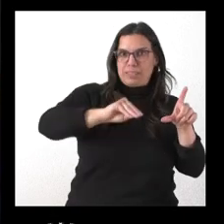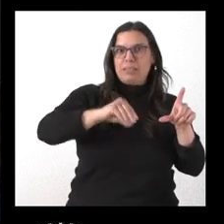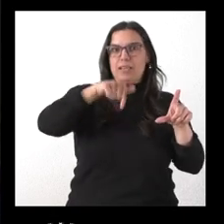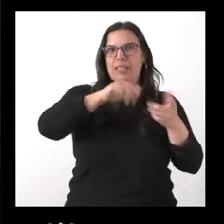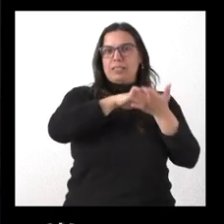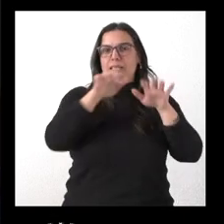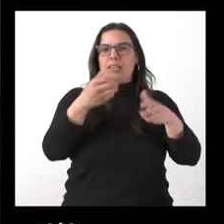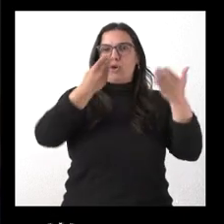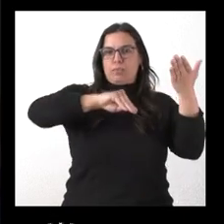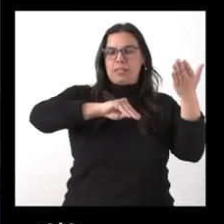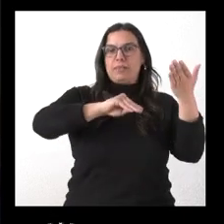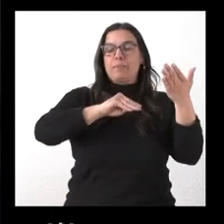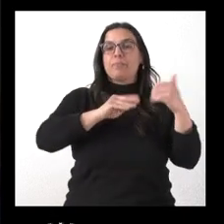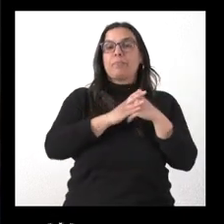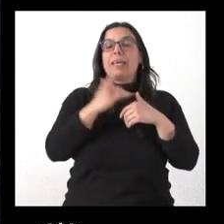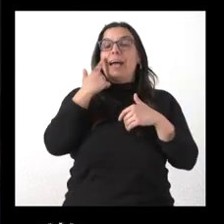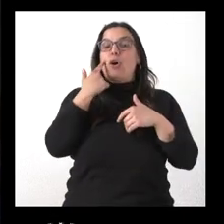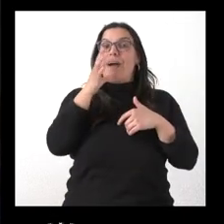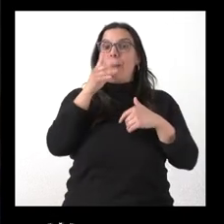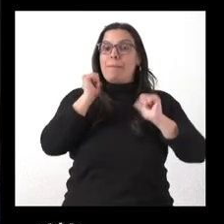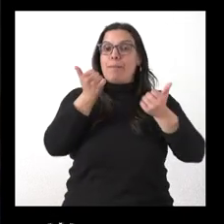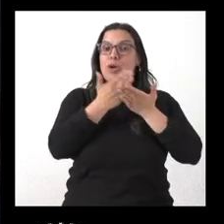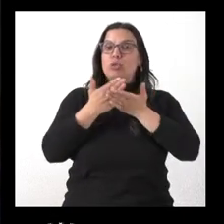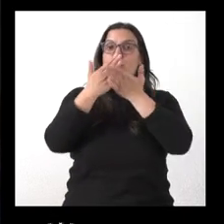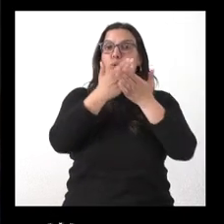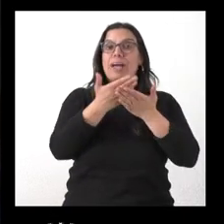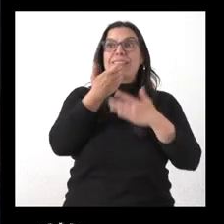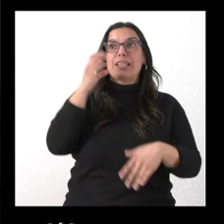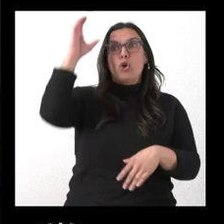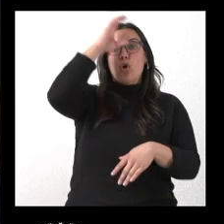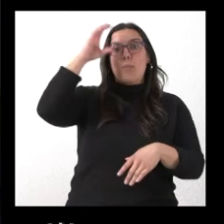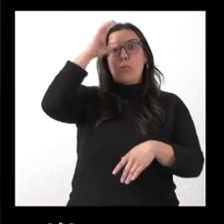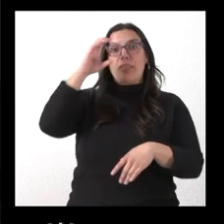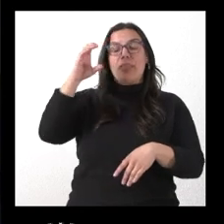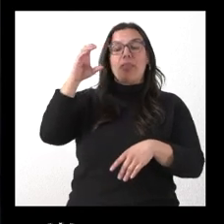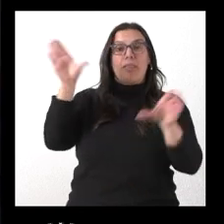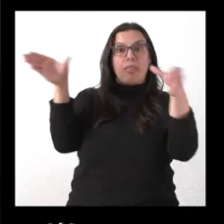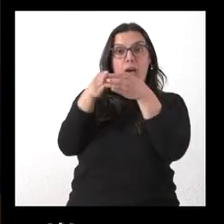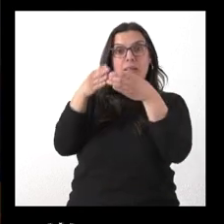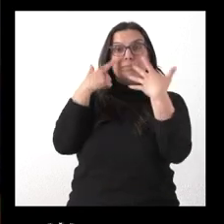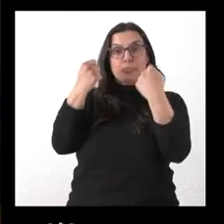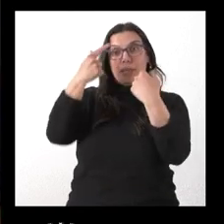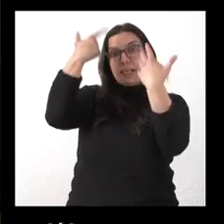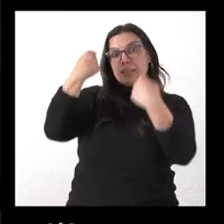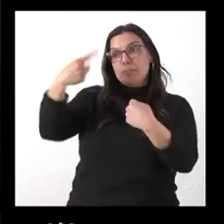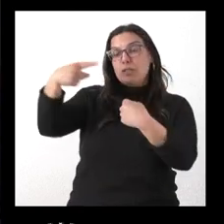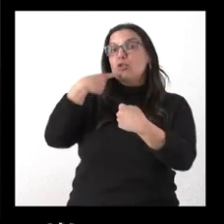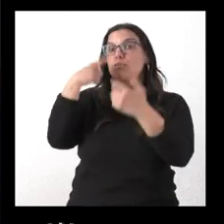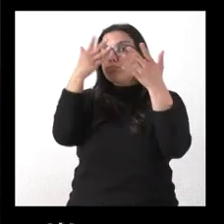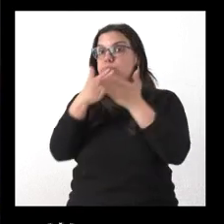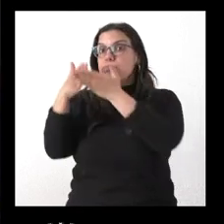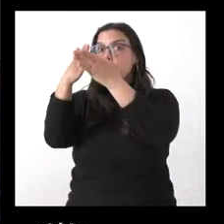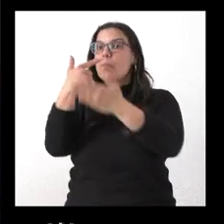el ámbito nacional y está en estudios y la comunidad científica sanitaria lo oportuno que se alcance la cifra de 20